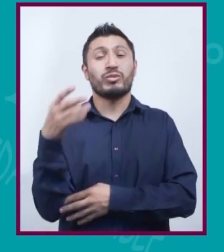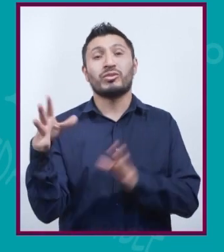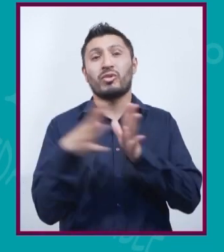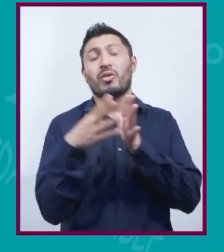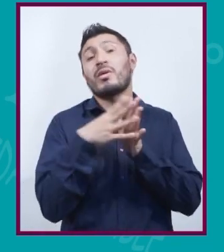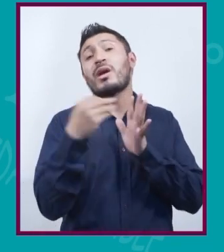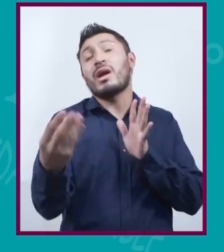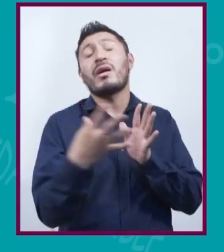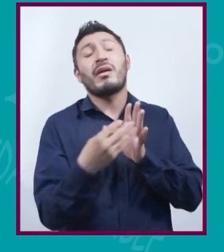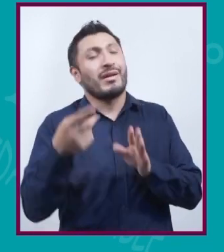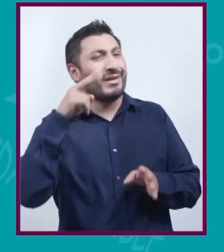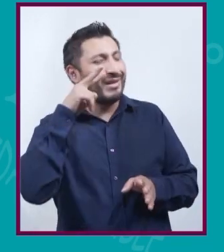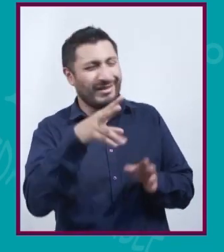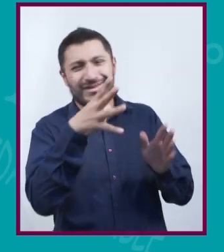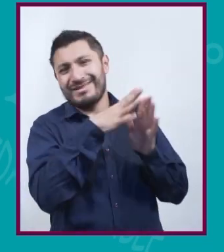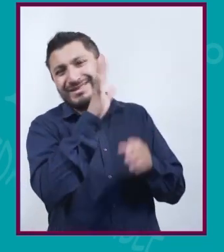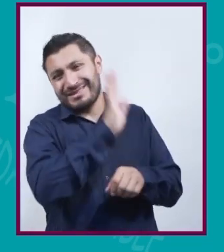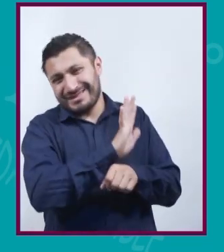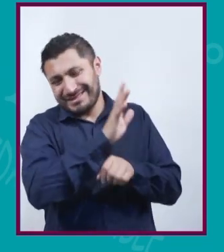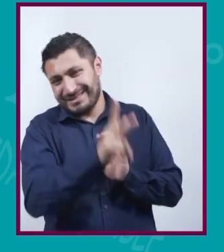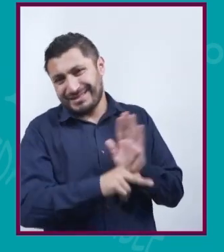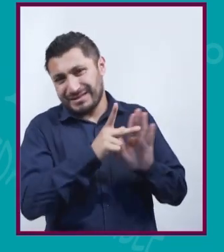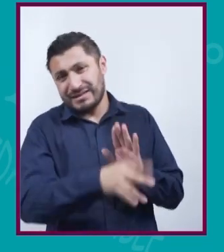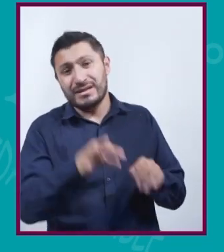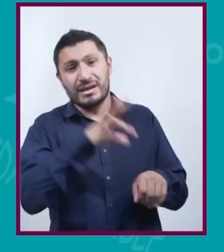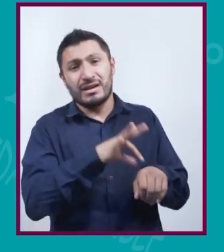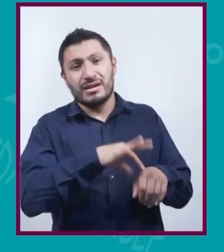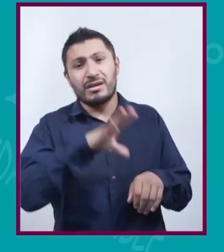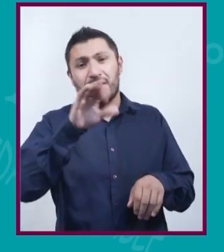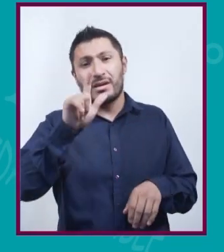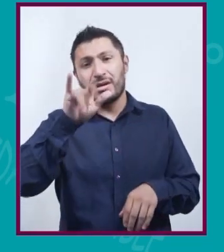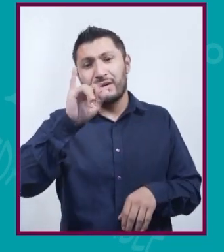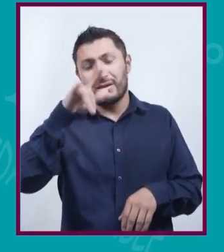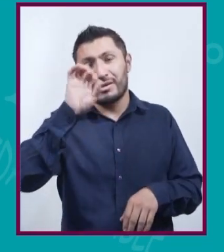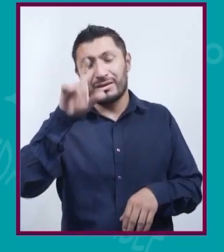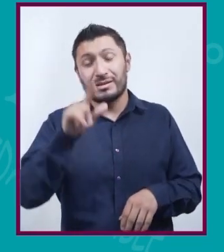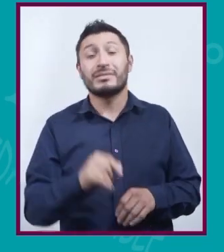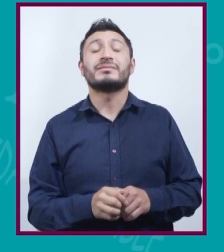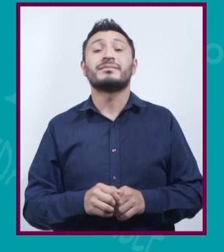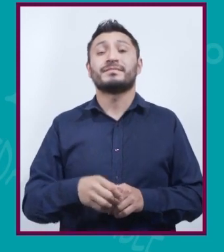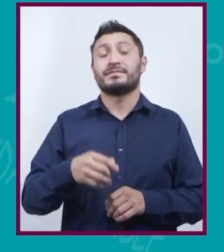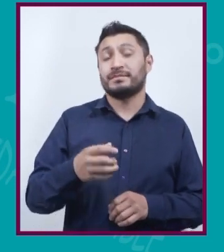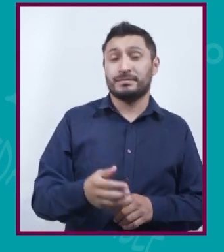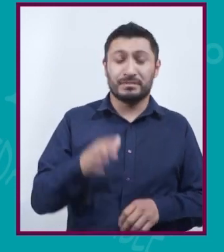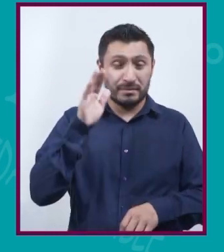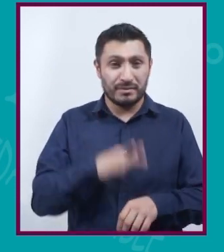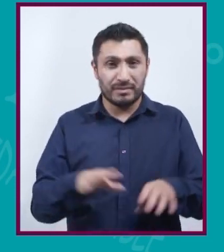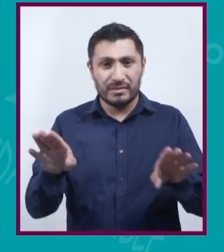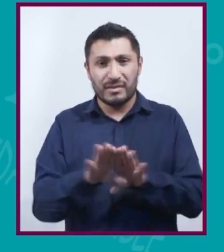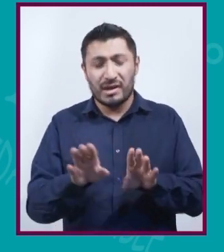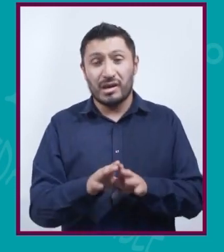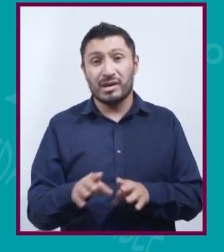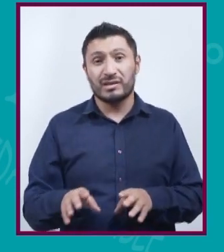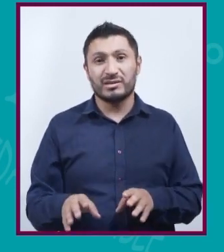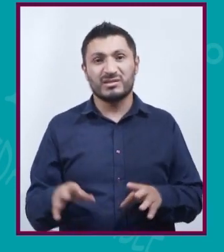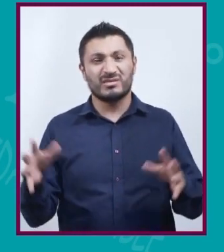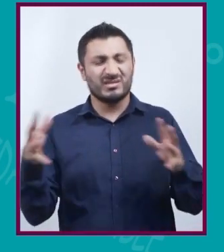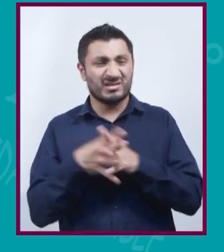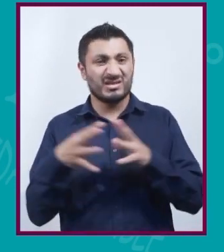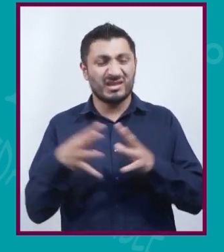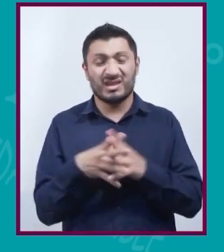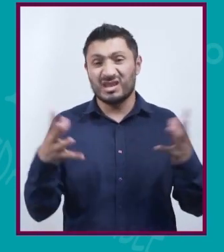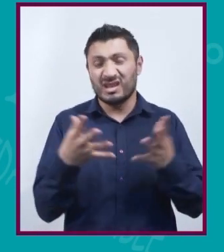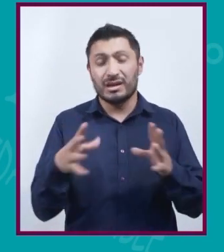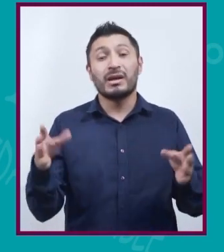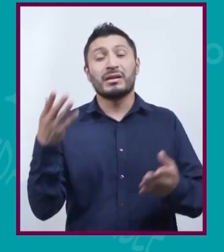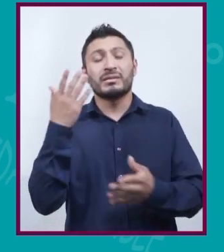primeros discursos eran una imitación de personaje cinematográfico llamado el Dr. Caligari. Sobre todo, una